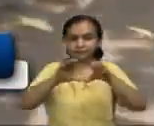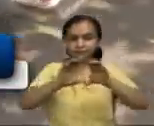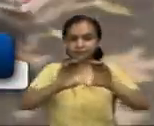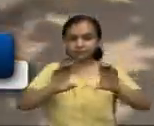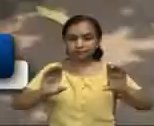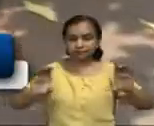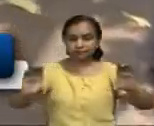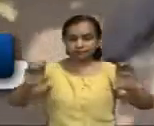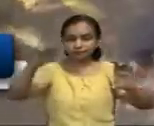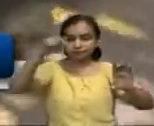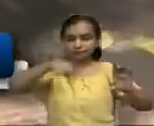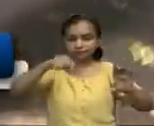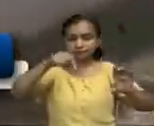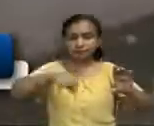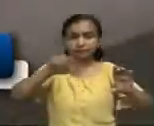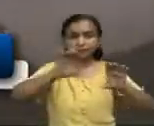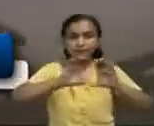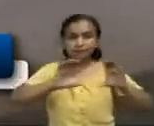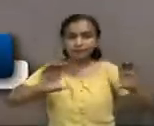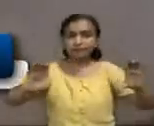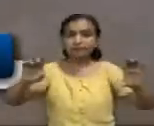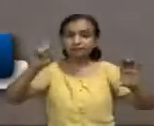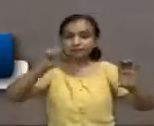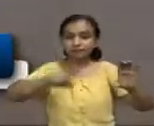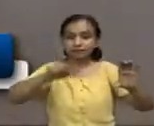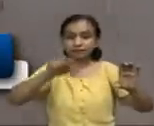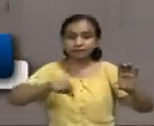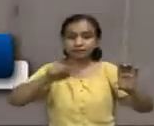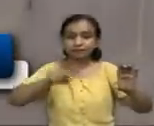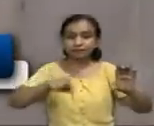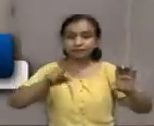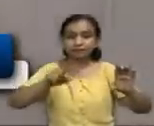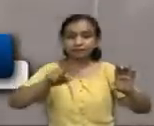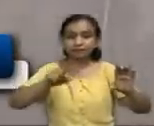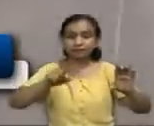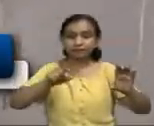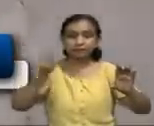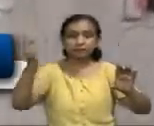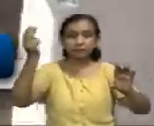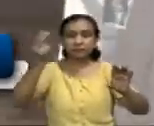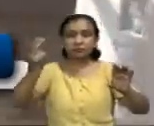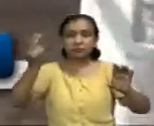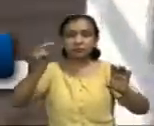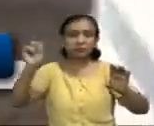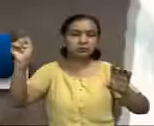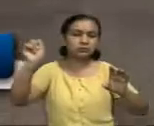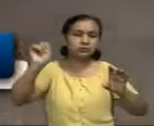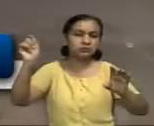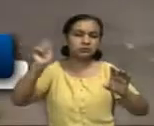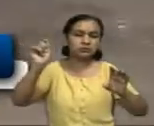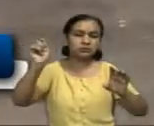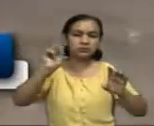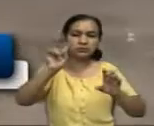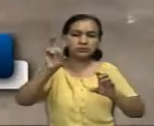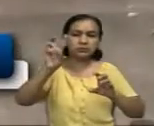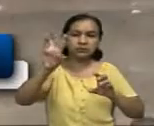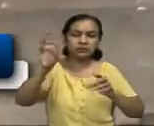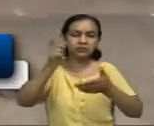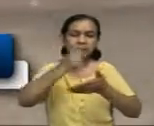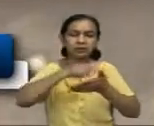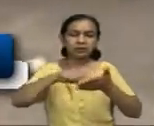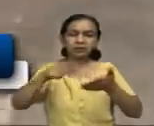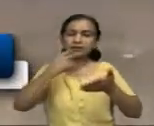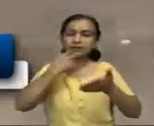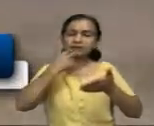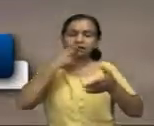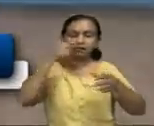tanque, perdón, del inodoro. A veces nosotros dejamos los inodoros sin utilizar por 1, 2, 3 semanas, pero tienen agua